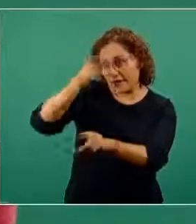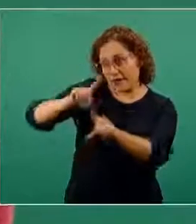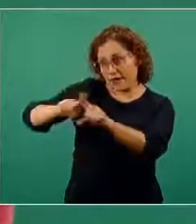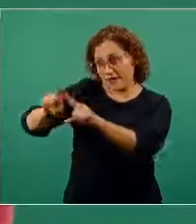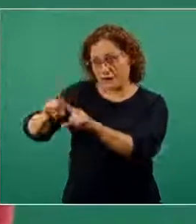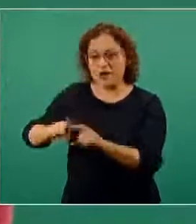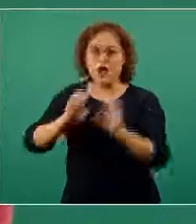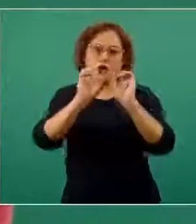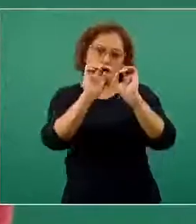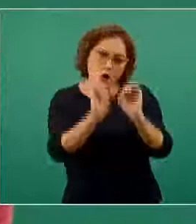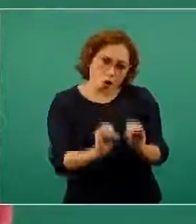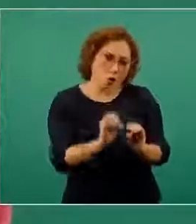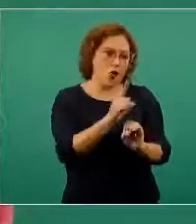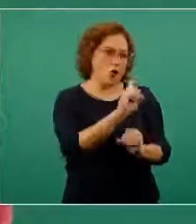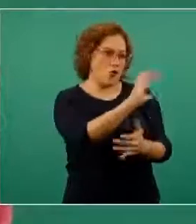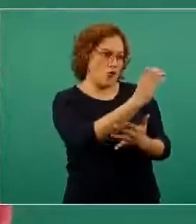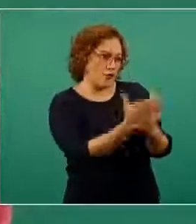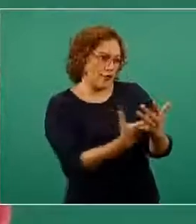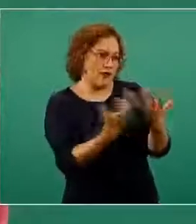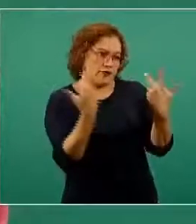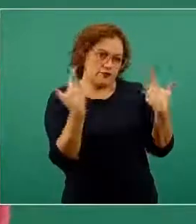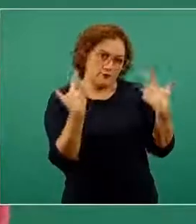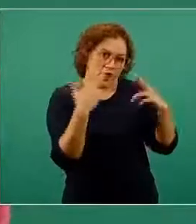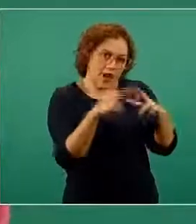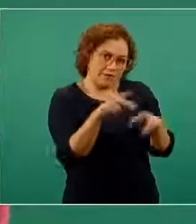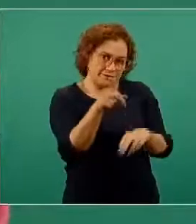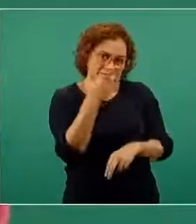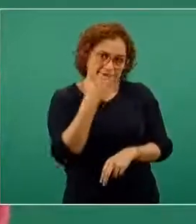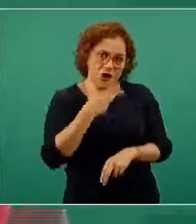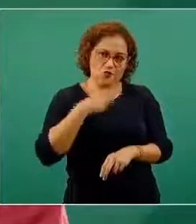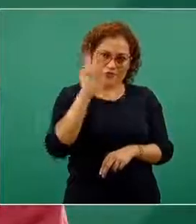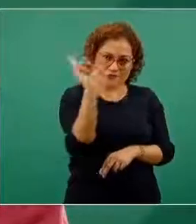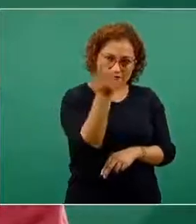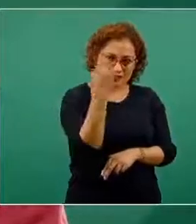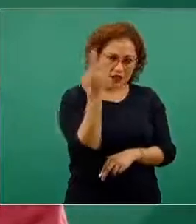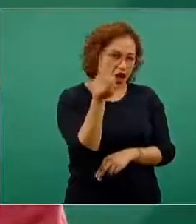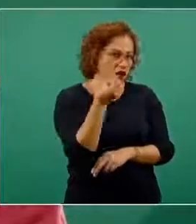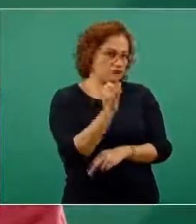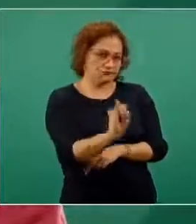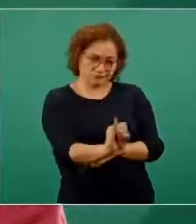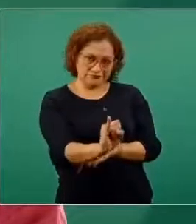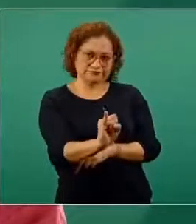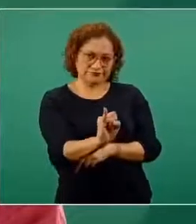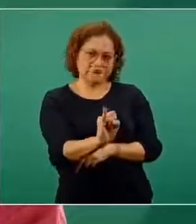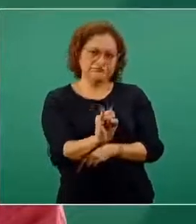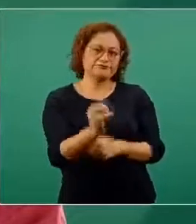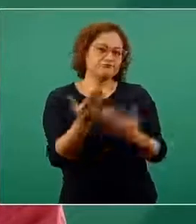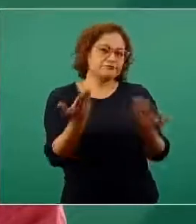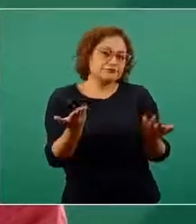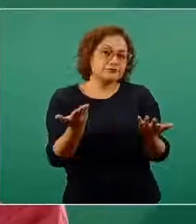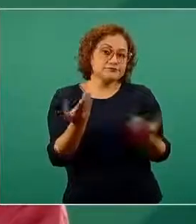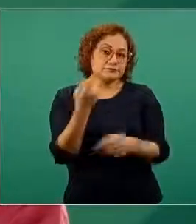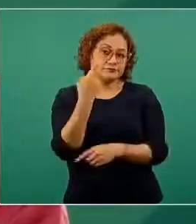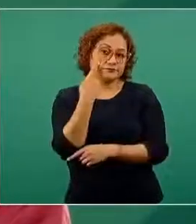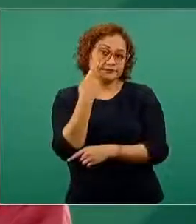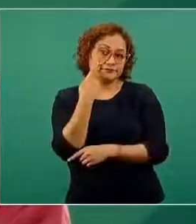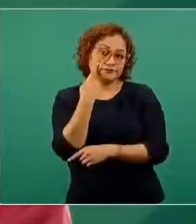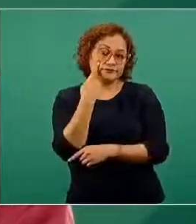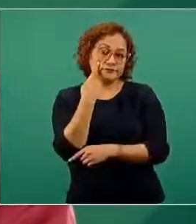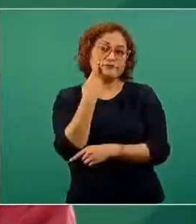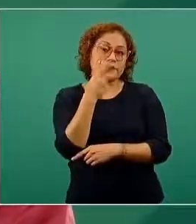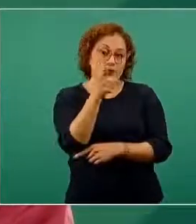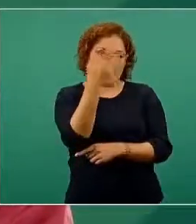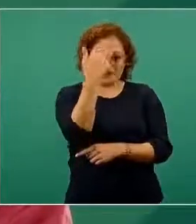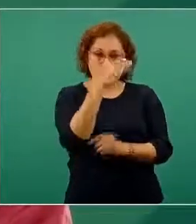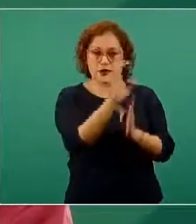las universidades, tienen este tipo de contrataciones. Desde el punto de vista del derecho a la protección de la salud, consagrado por el